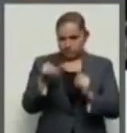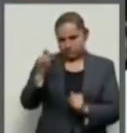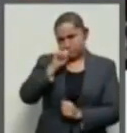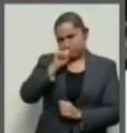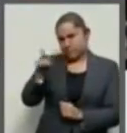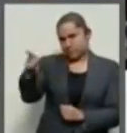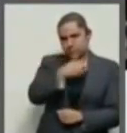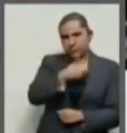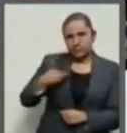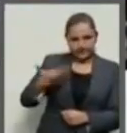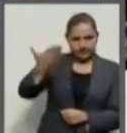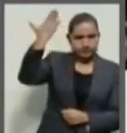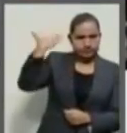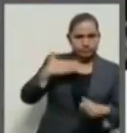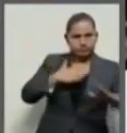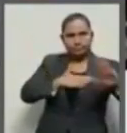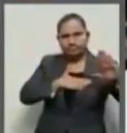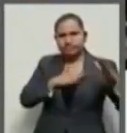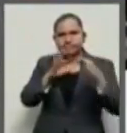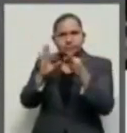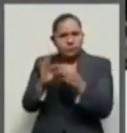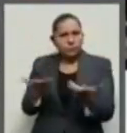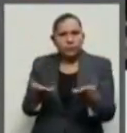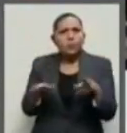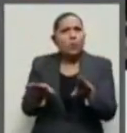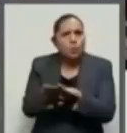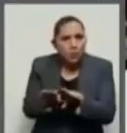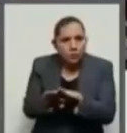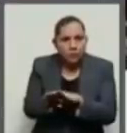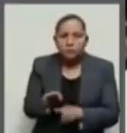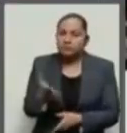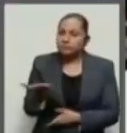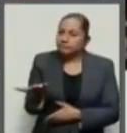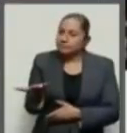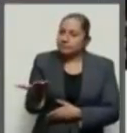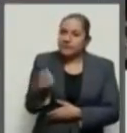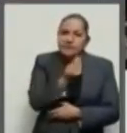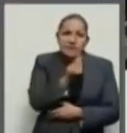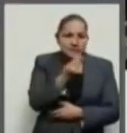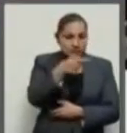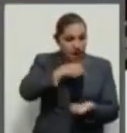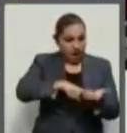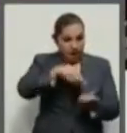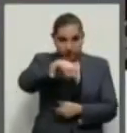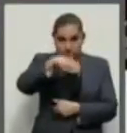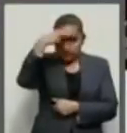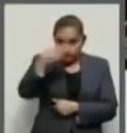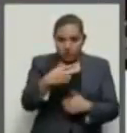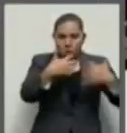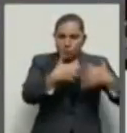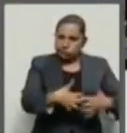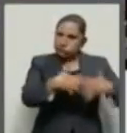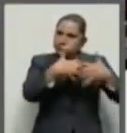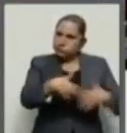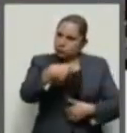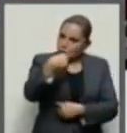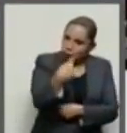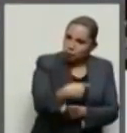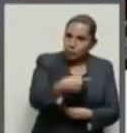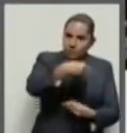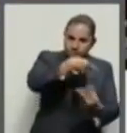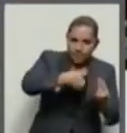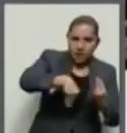sencillo, tenemos que recuperar nuestra capacidad de producción nacional. Tenemos que recuperar las refinerías que